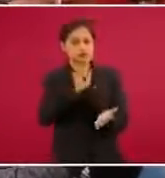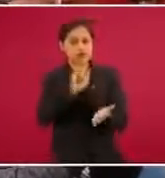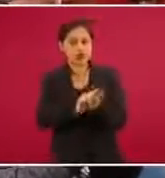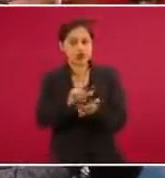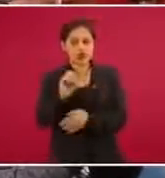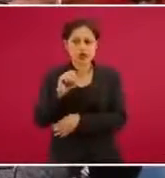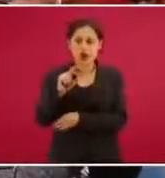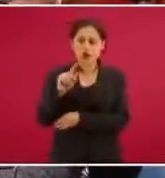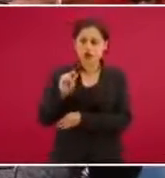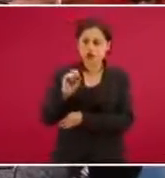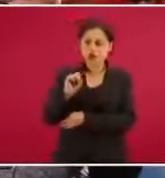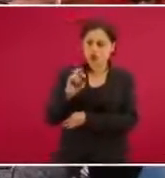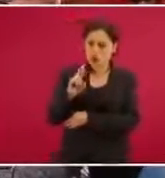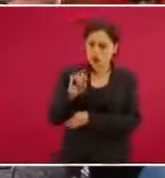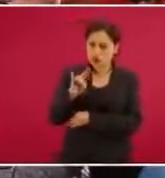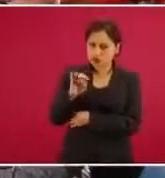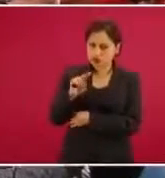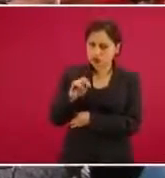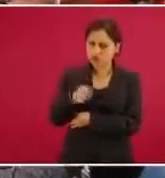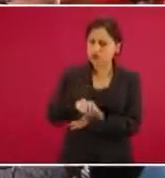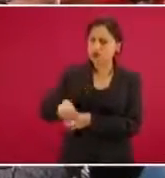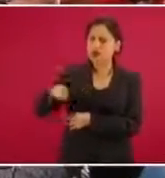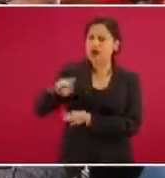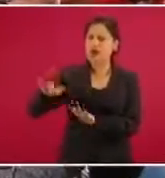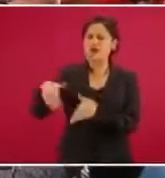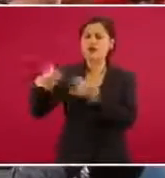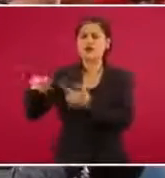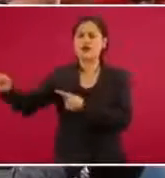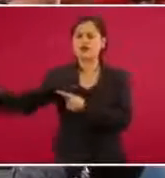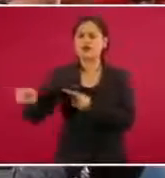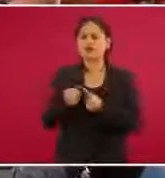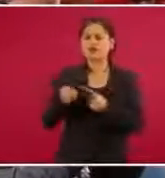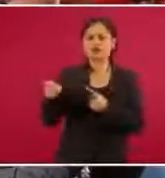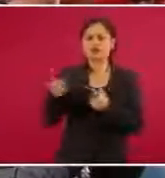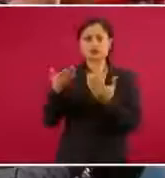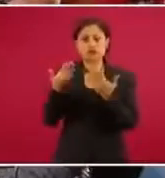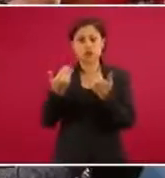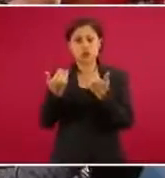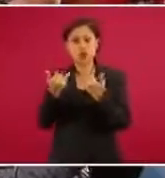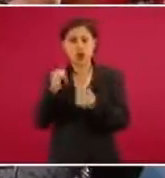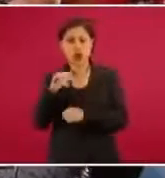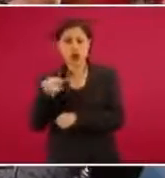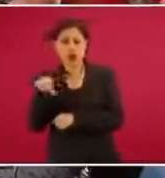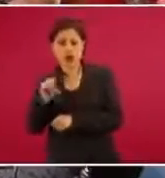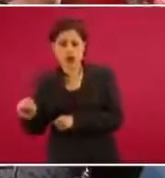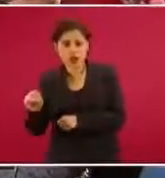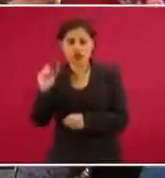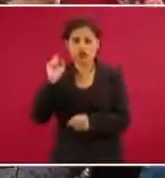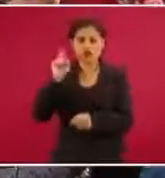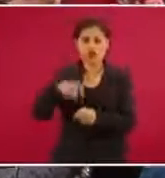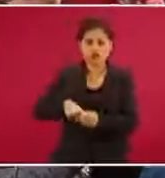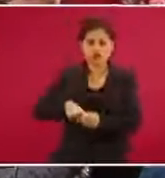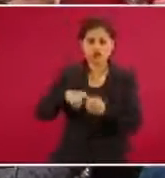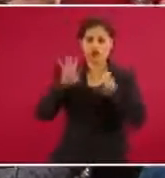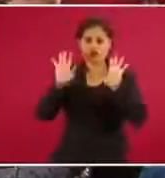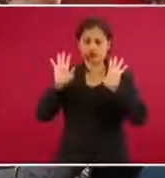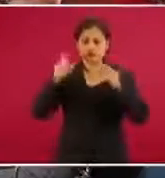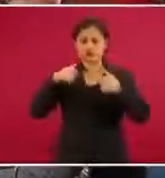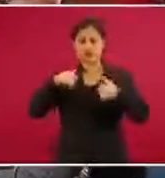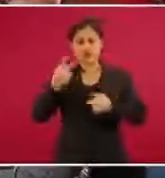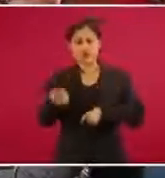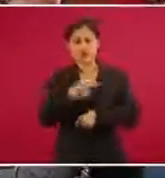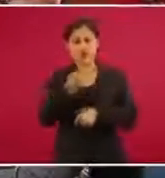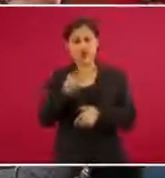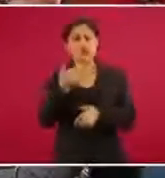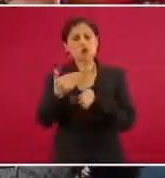hay presidente cuál es su posición sobre este debate o si una vez que pase la contingencia usted considera que se necesita retomar esa discusión